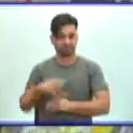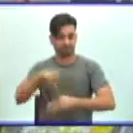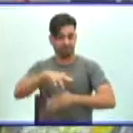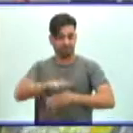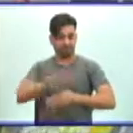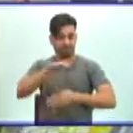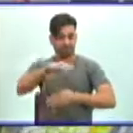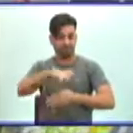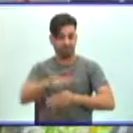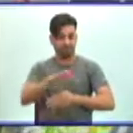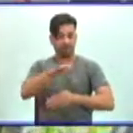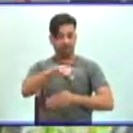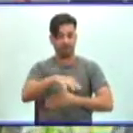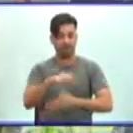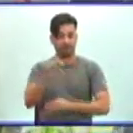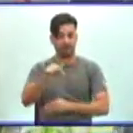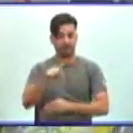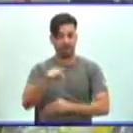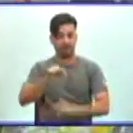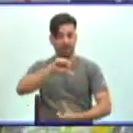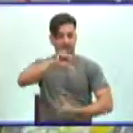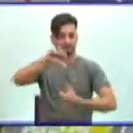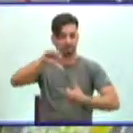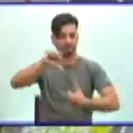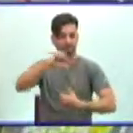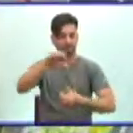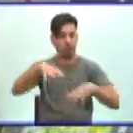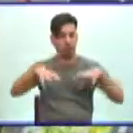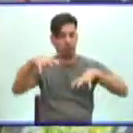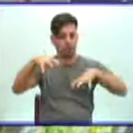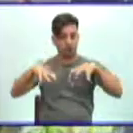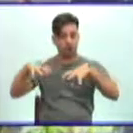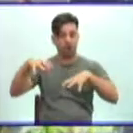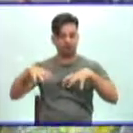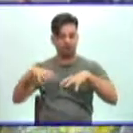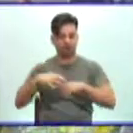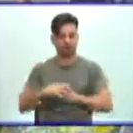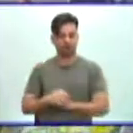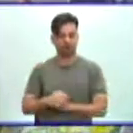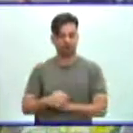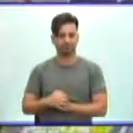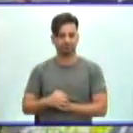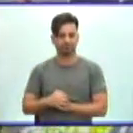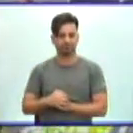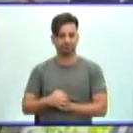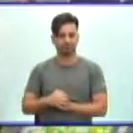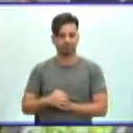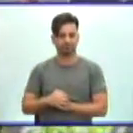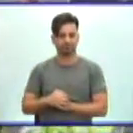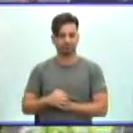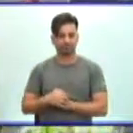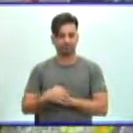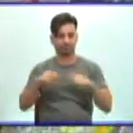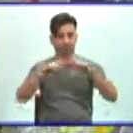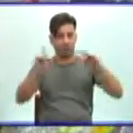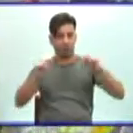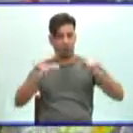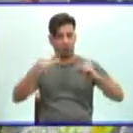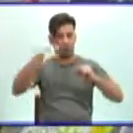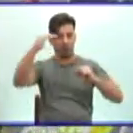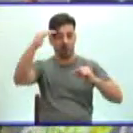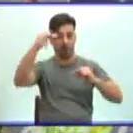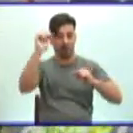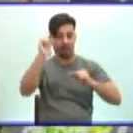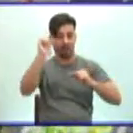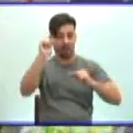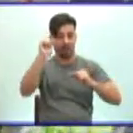zona de Costa Rica, de Panamá. Sigue la lluvia en Centroamérica. Aquí tenemos un anticiclón cuyo borde nos está dando